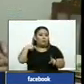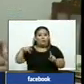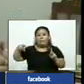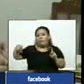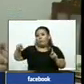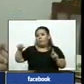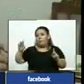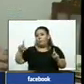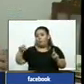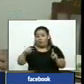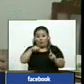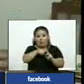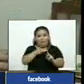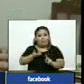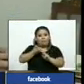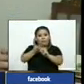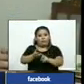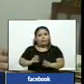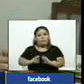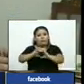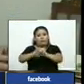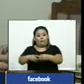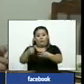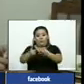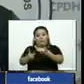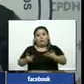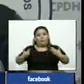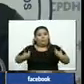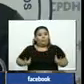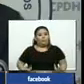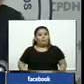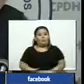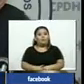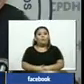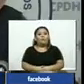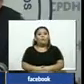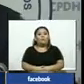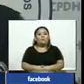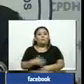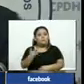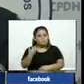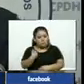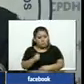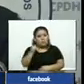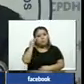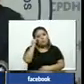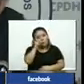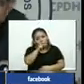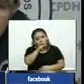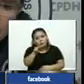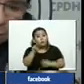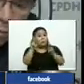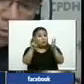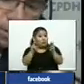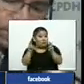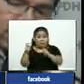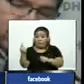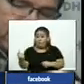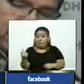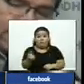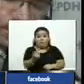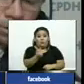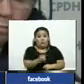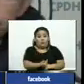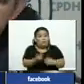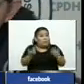Cuevas, representante de la Comisión Permanente de Derechos Humanos. Nosotros hemos visto casos de ciudadanos